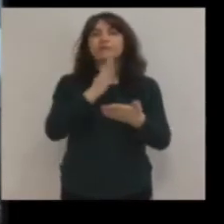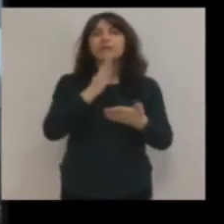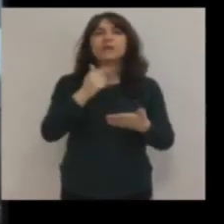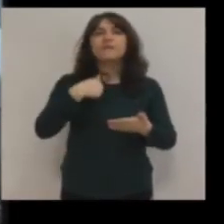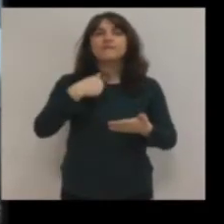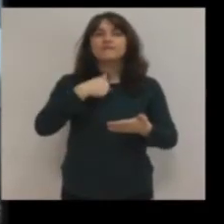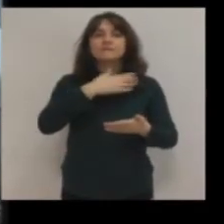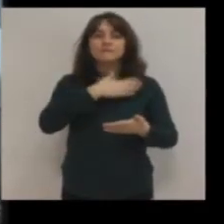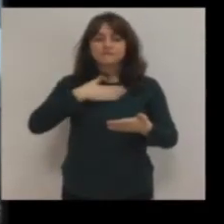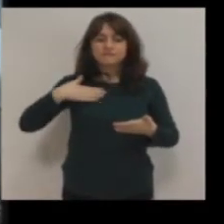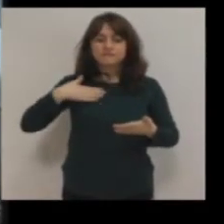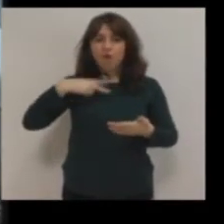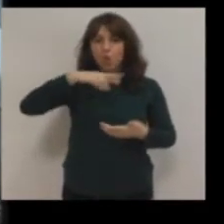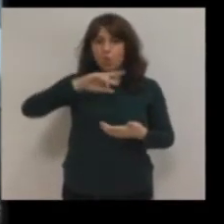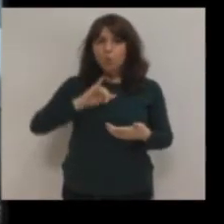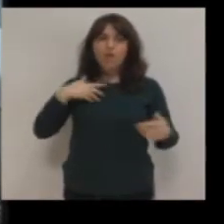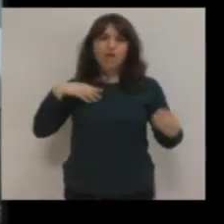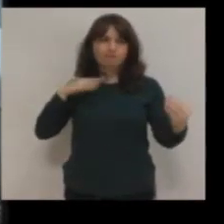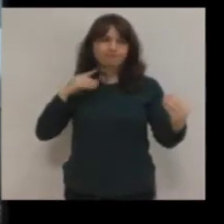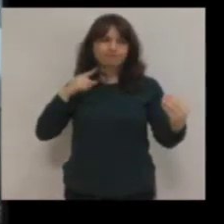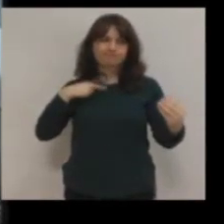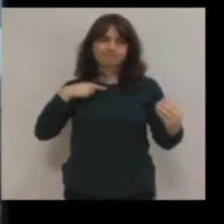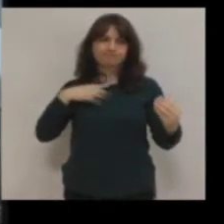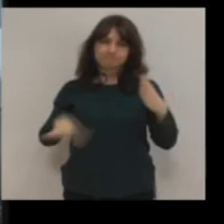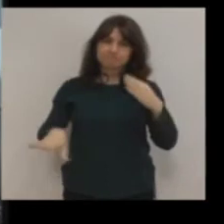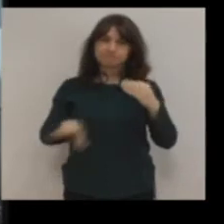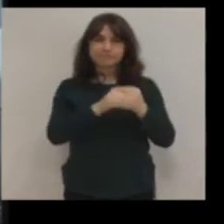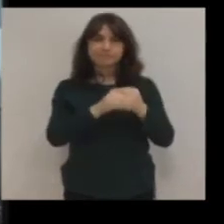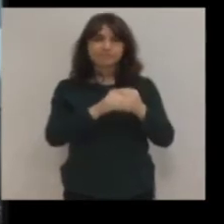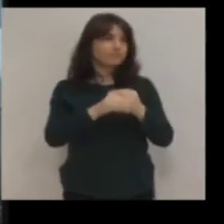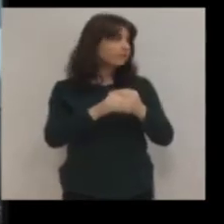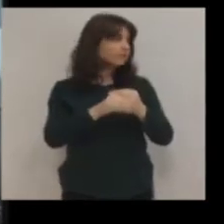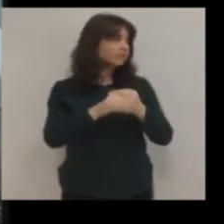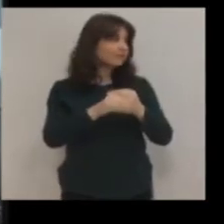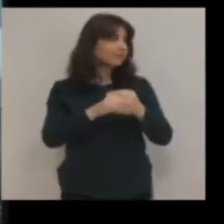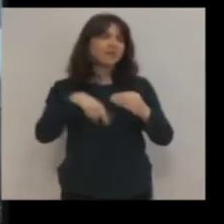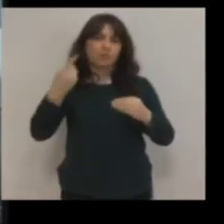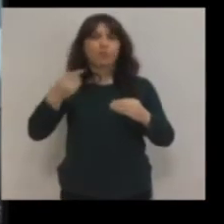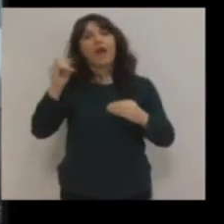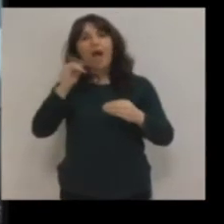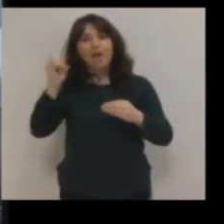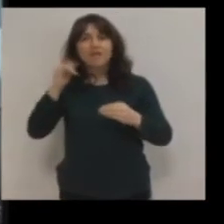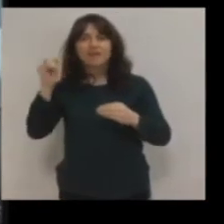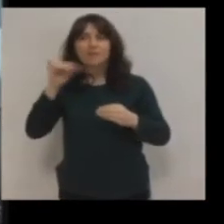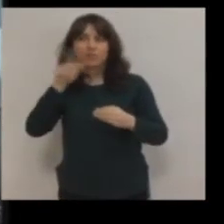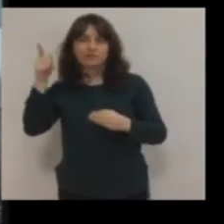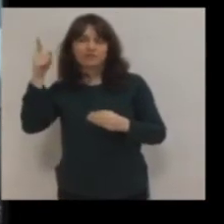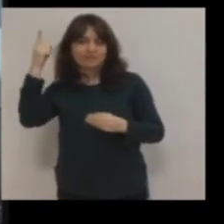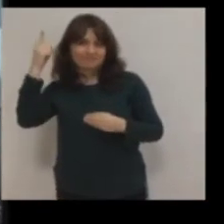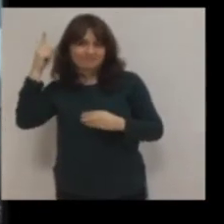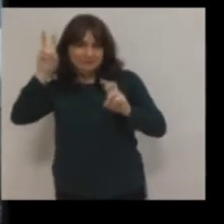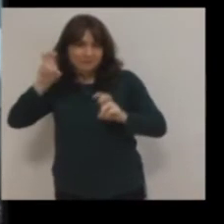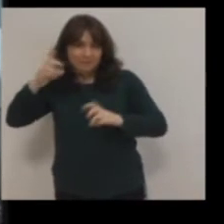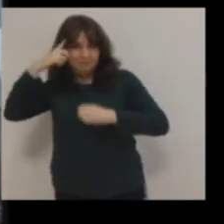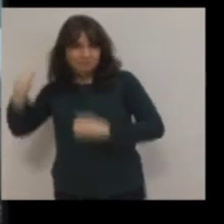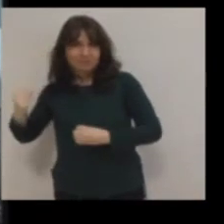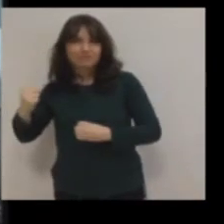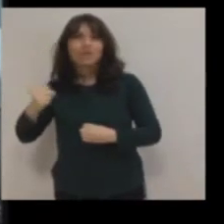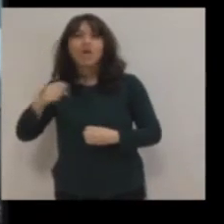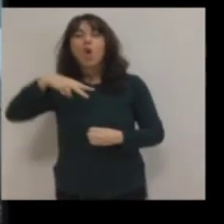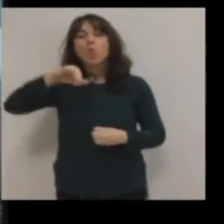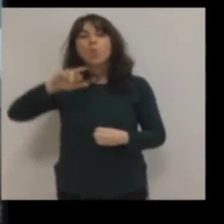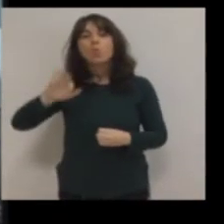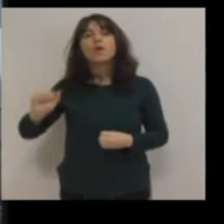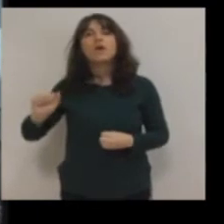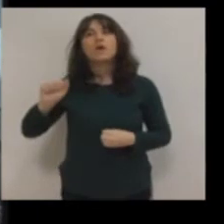Nuria. Y luego ya le dejo a Javier, que seguro que además de todos estos temas habla mucho mejor que nosotros. Vamos a ver. Nuria ha